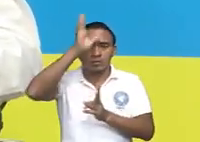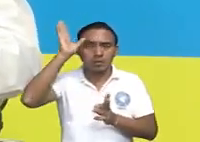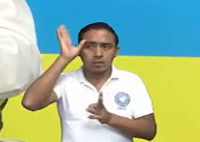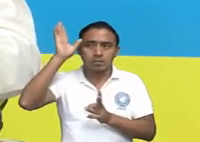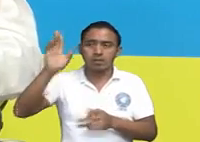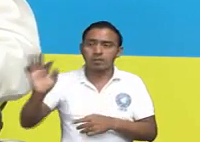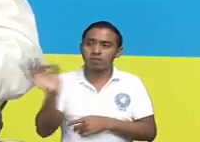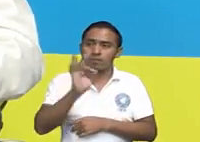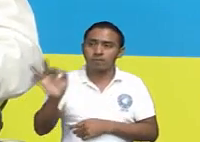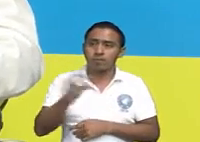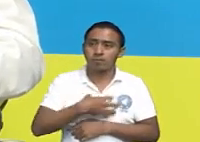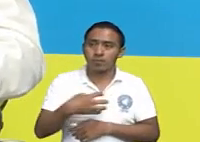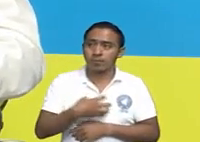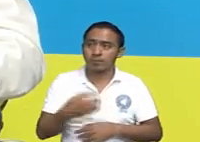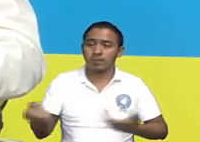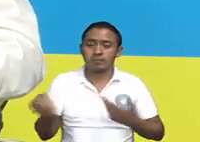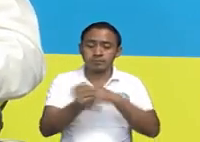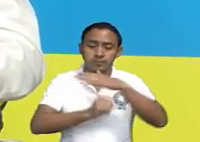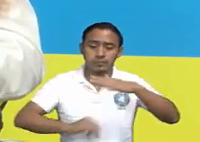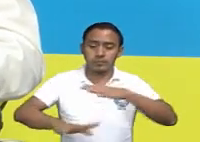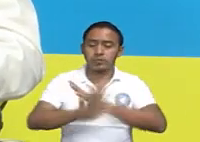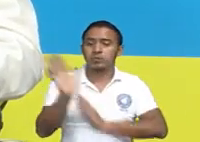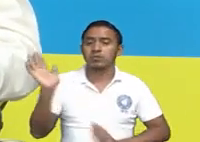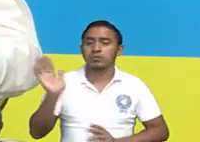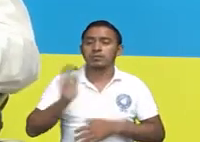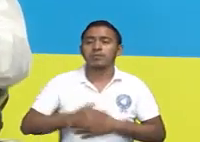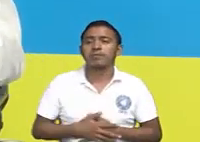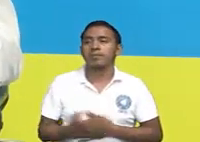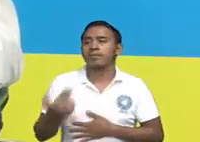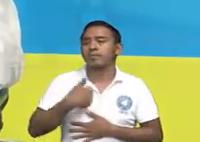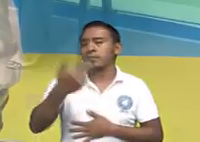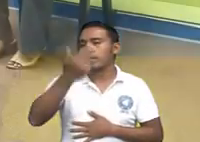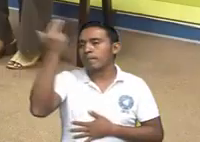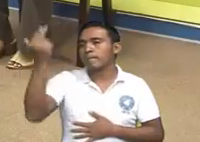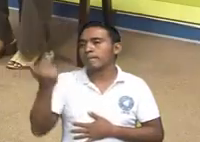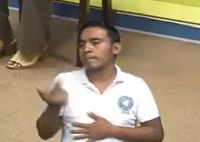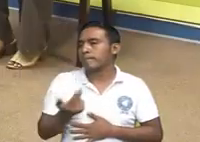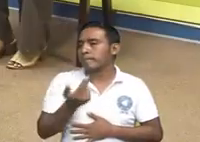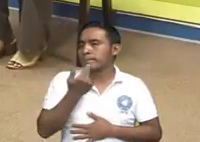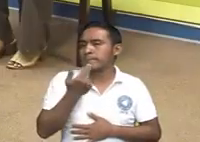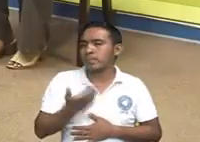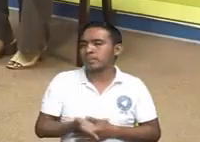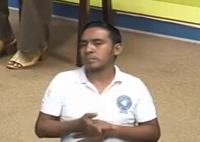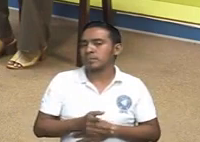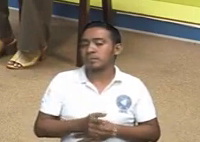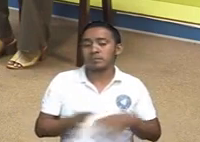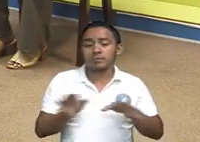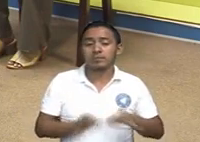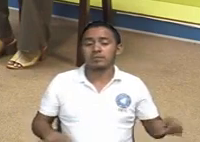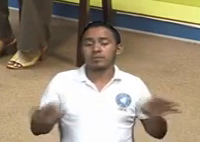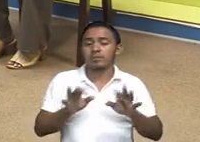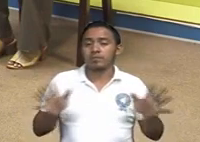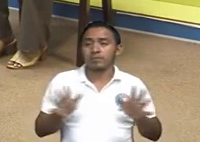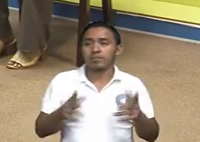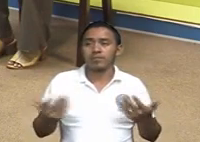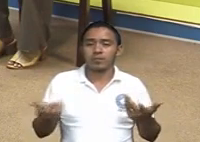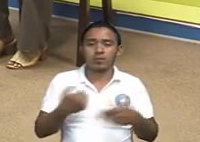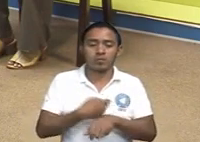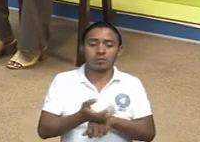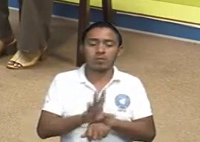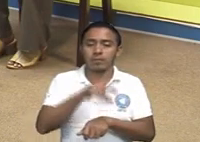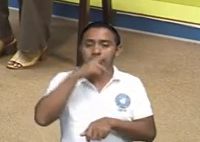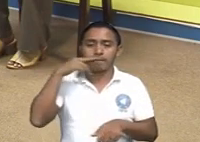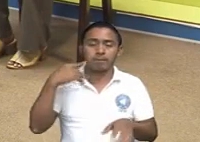hay en la sociedad también, ¿verdad, licenciada? Así es. Una pregunta clave, porque estamos hablando de los consejos para los padres de